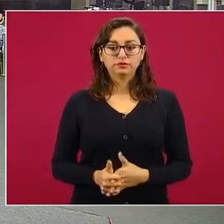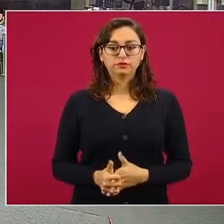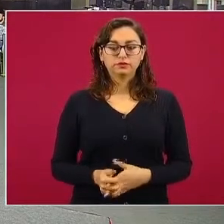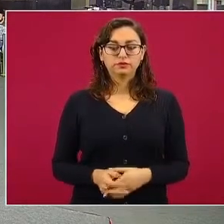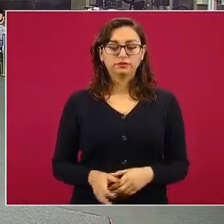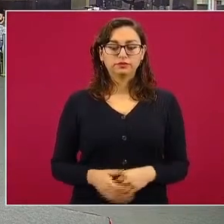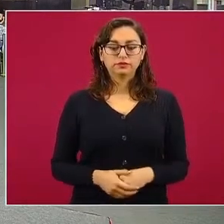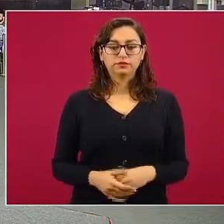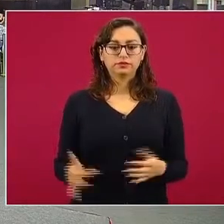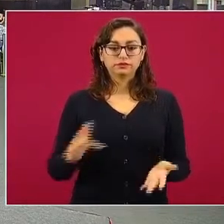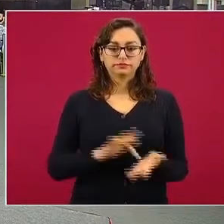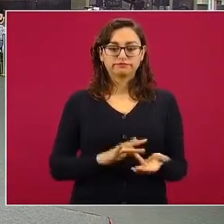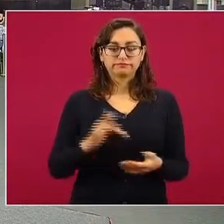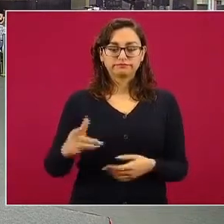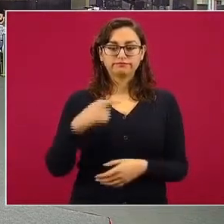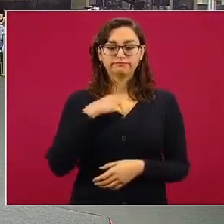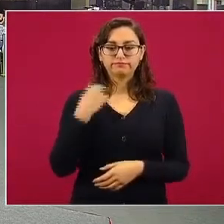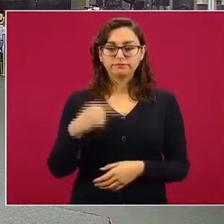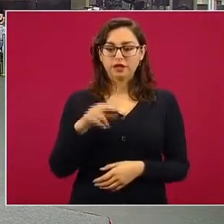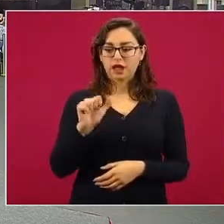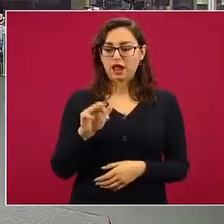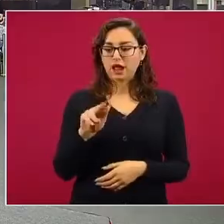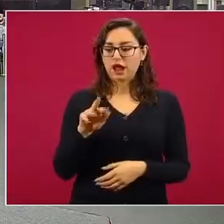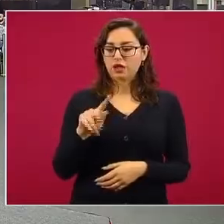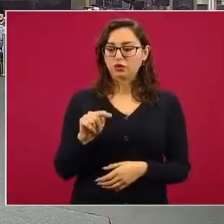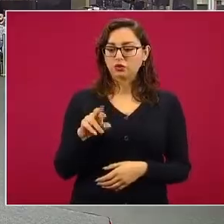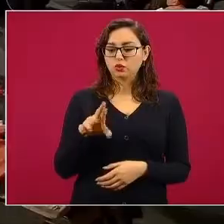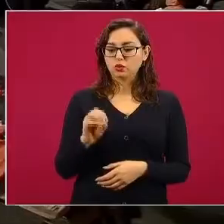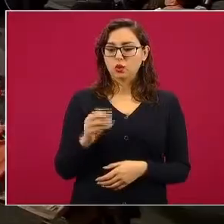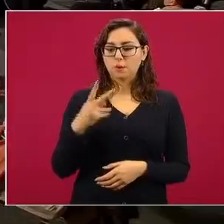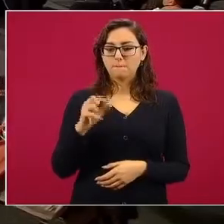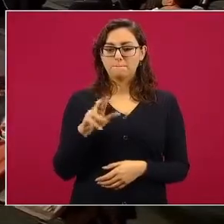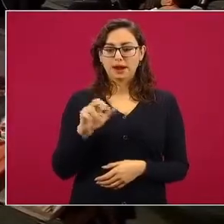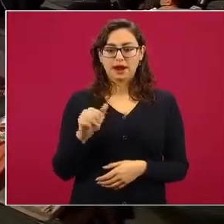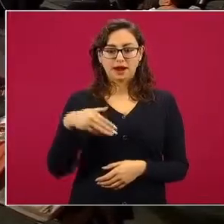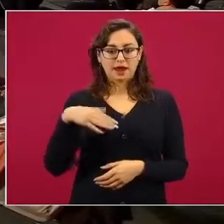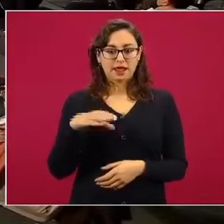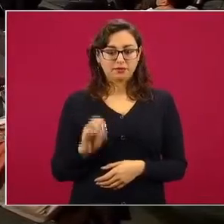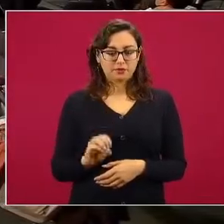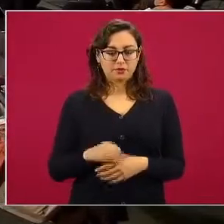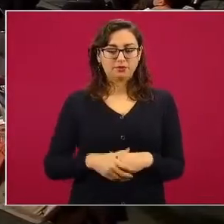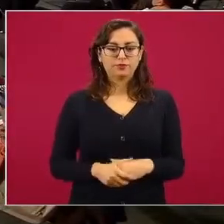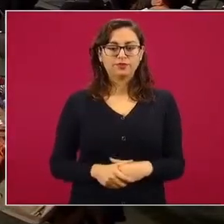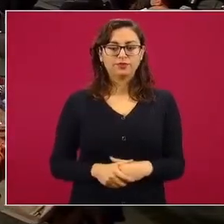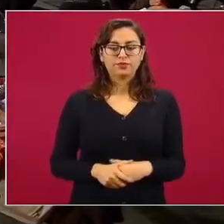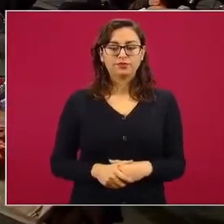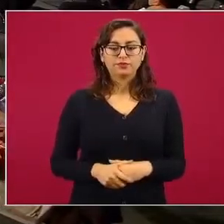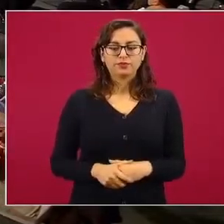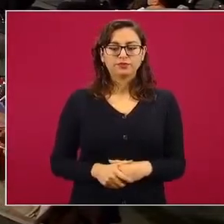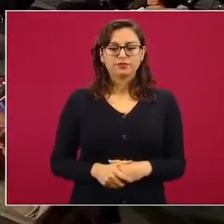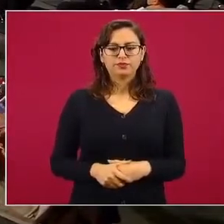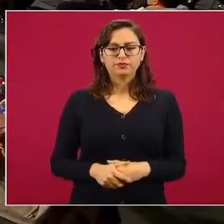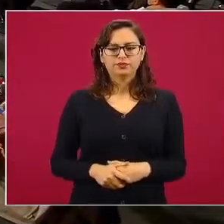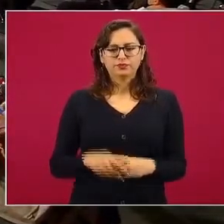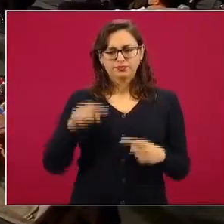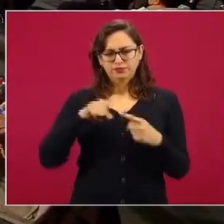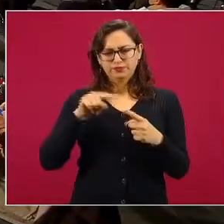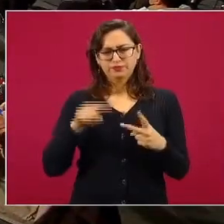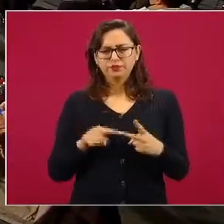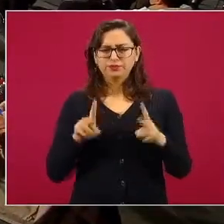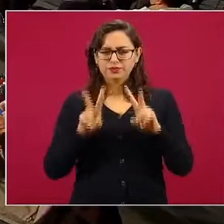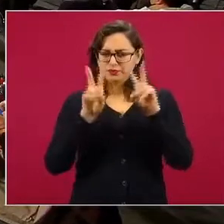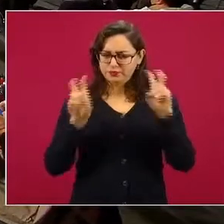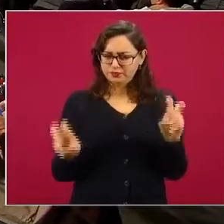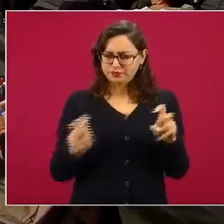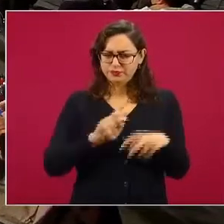Gracias. Arturo Páramo, Grupo Imagen Excelsior. Buenos días, compañeros. Dos temas yo quiero platicar con usted, señor presidente. El